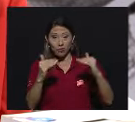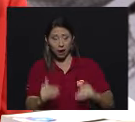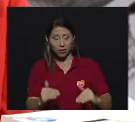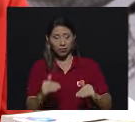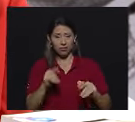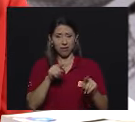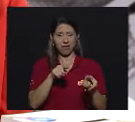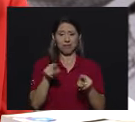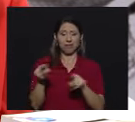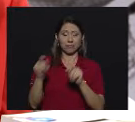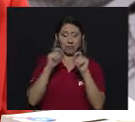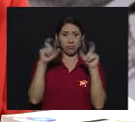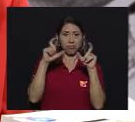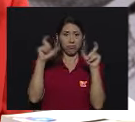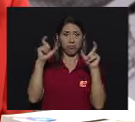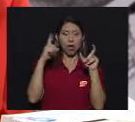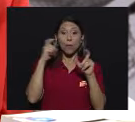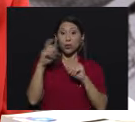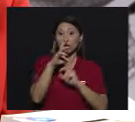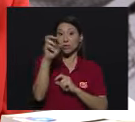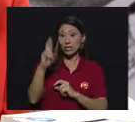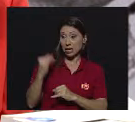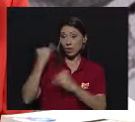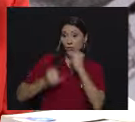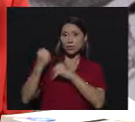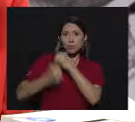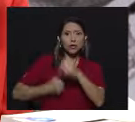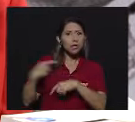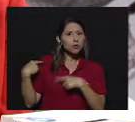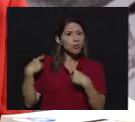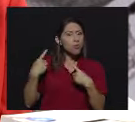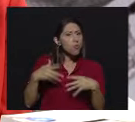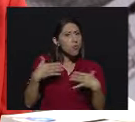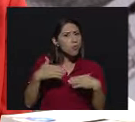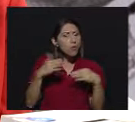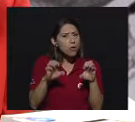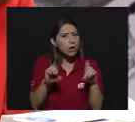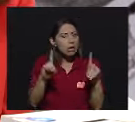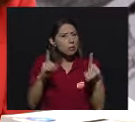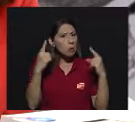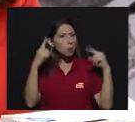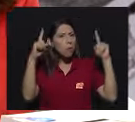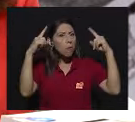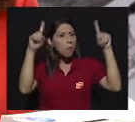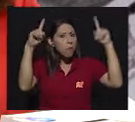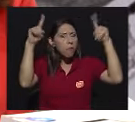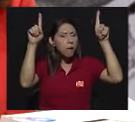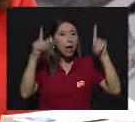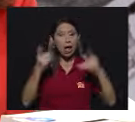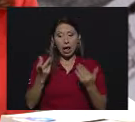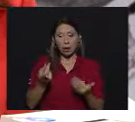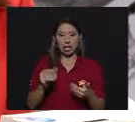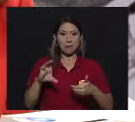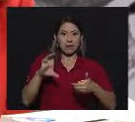resultados sorprende, siendo que el país en los últimos años ha venido teniendo logros muy importantes en materia educativa. Hemos